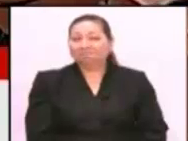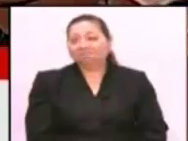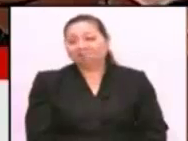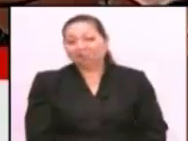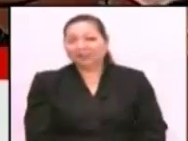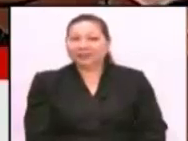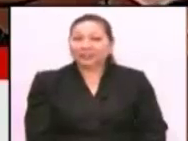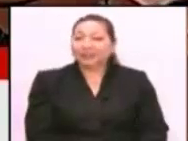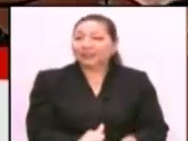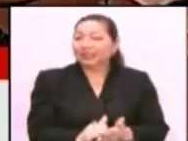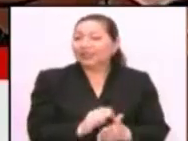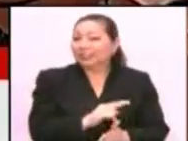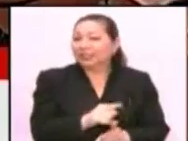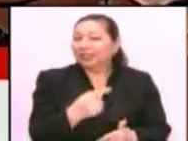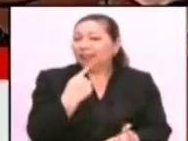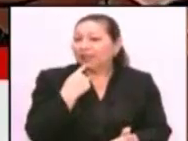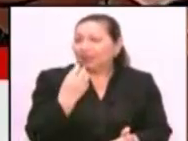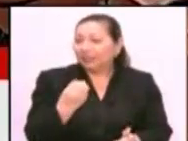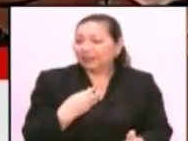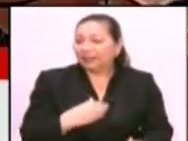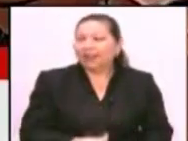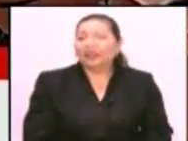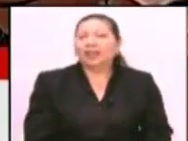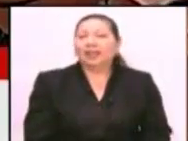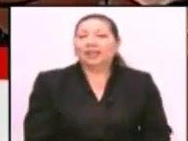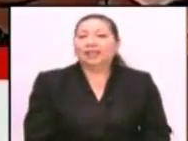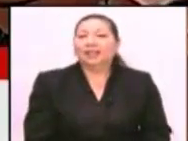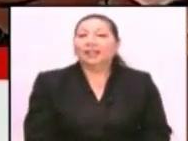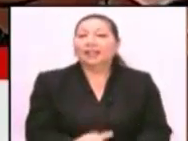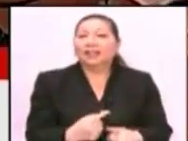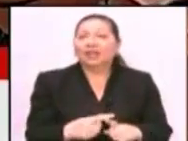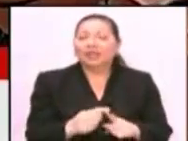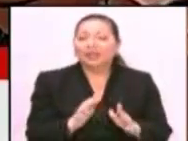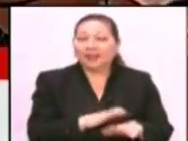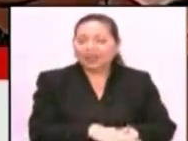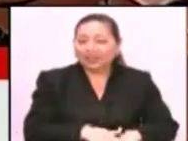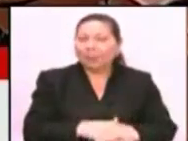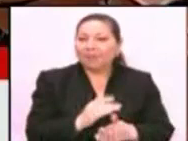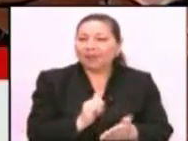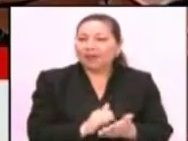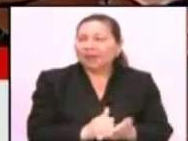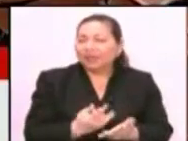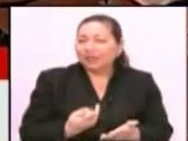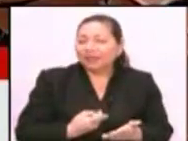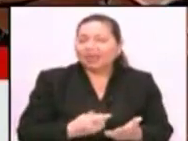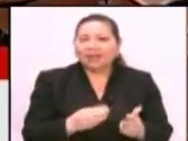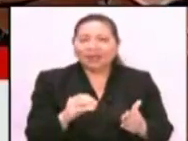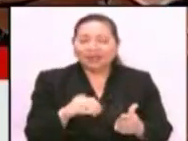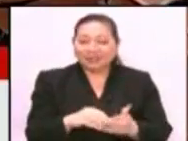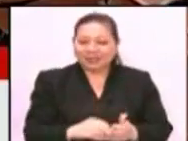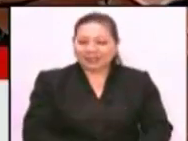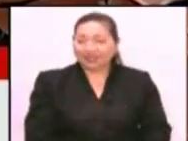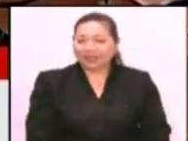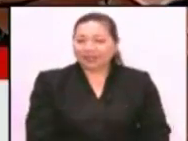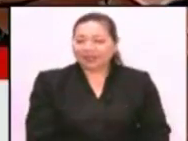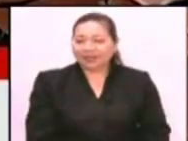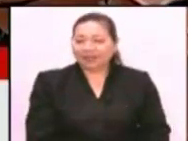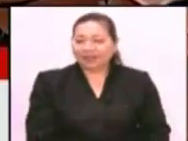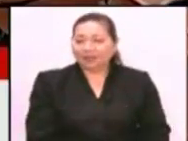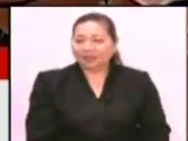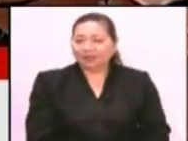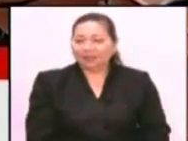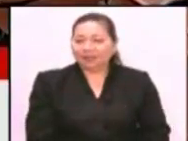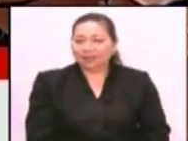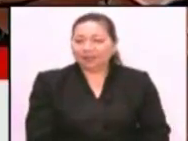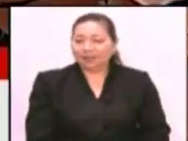funds, que ellos lo que hicieron fue contratar a diferentes operadores para que ellos trabajen dentro de las cárceles. Y lo que